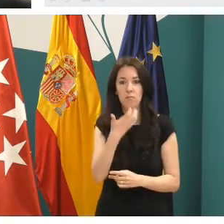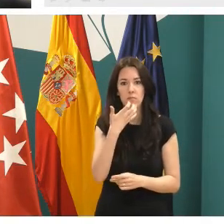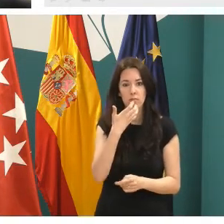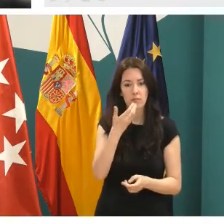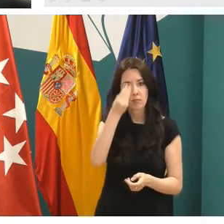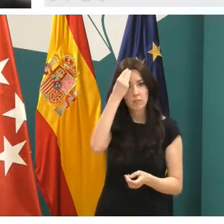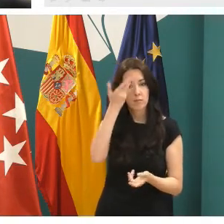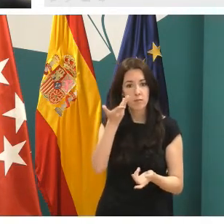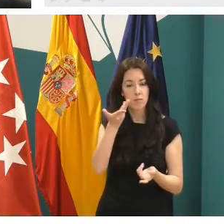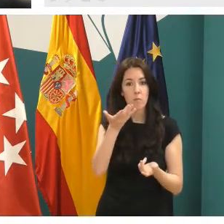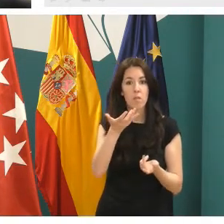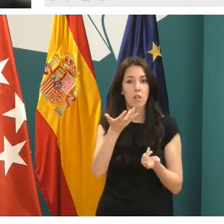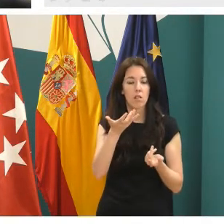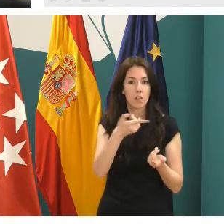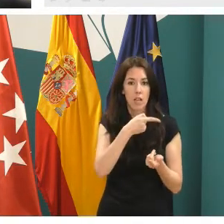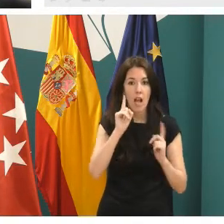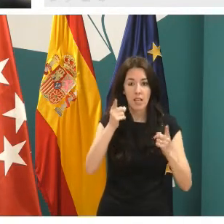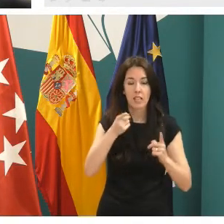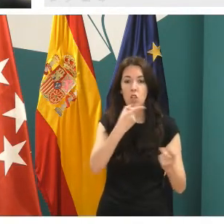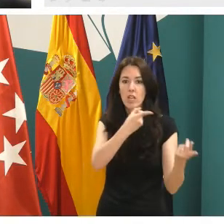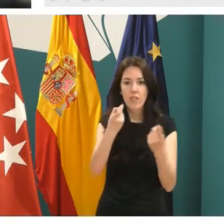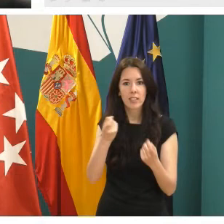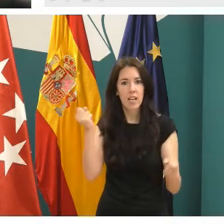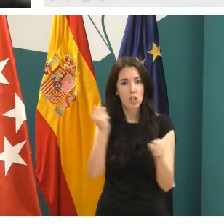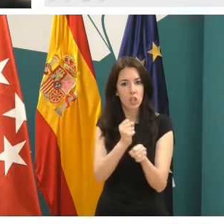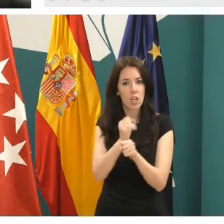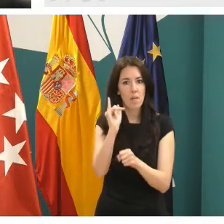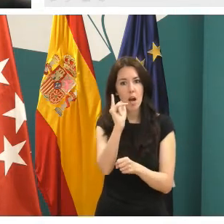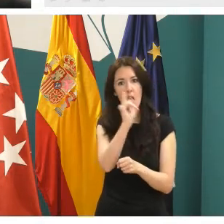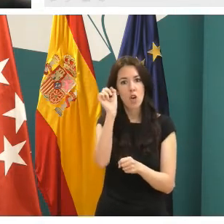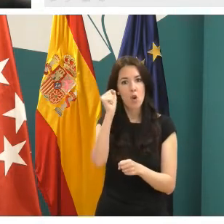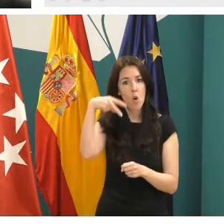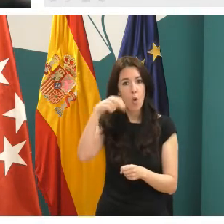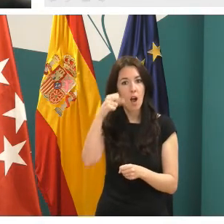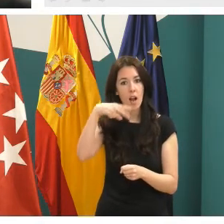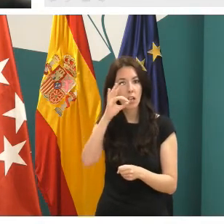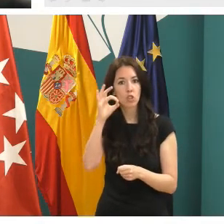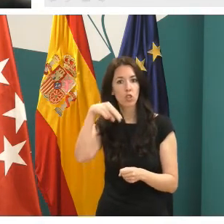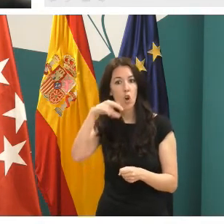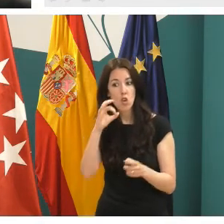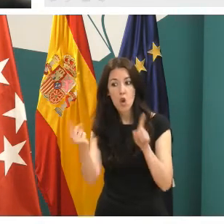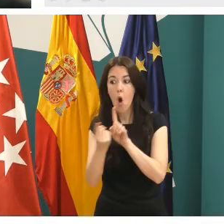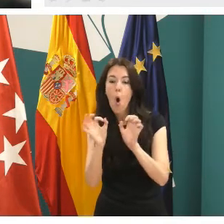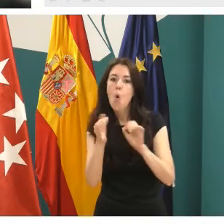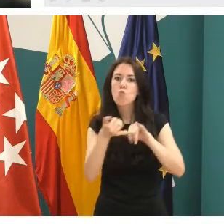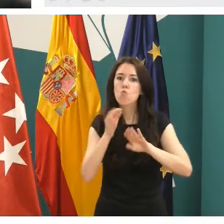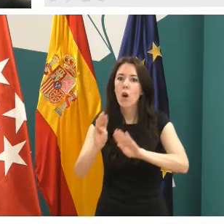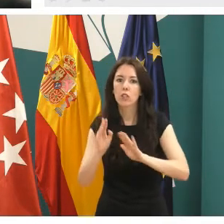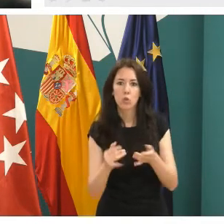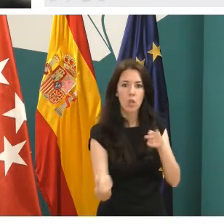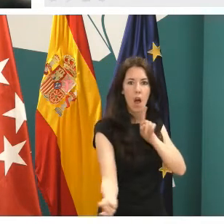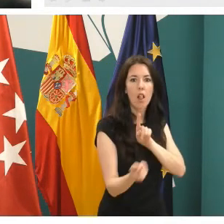caso, ¿habrá sido necesario trabajar con Juan Antonio o trabajar con su esposa? ¿Qué pensáis?